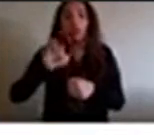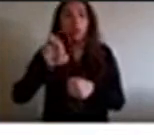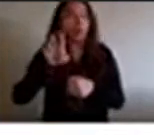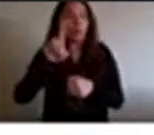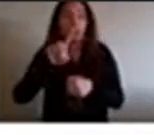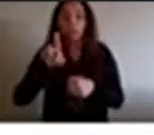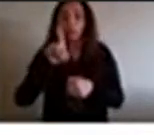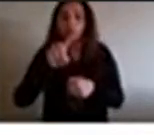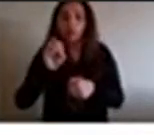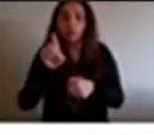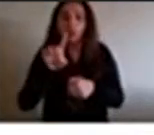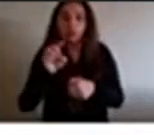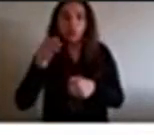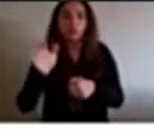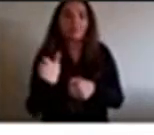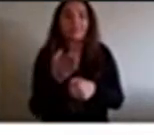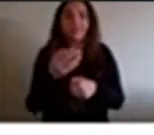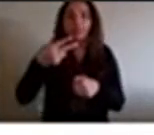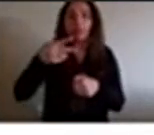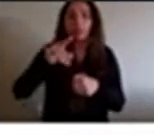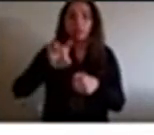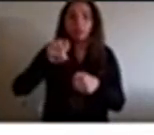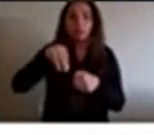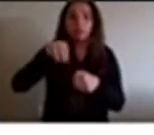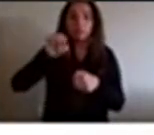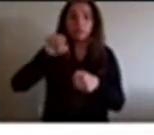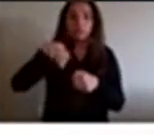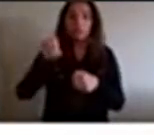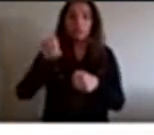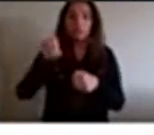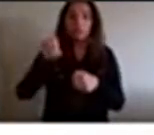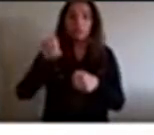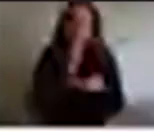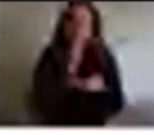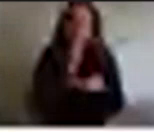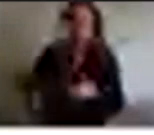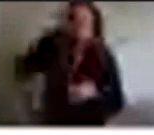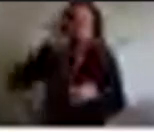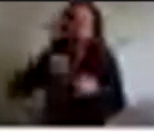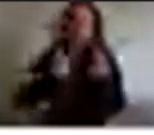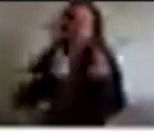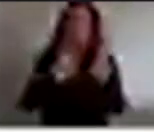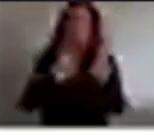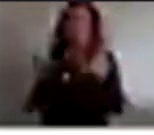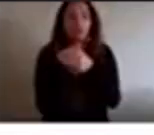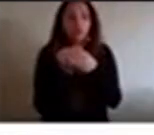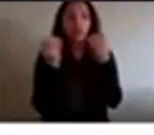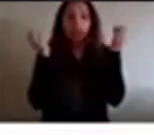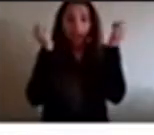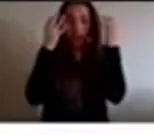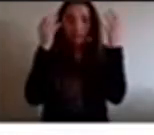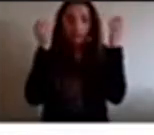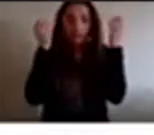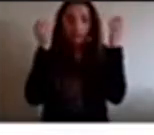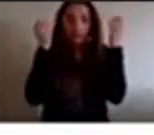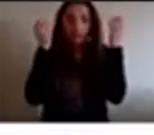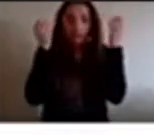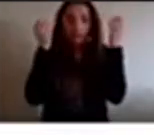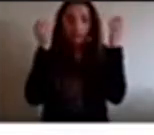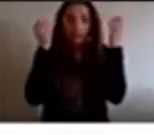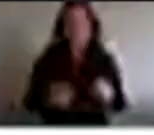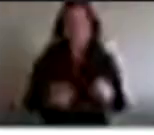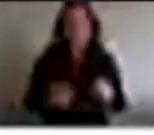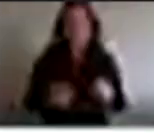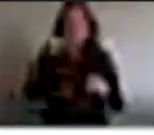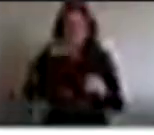falta camino por recorrer, pero vamos en buena senda. Y obviamente instancias como esta, que organizan ustedes, que organiza Best Buddies,